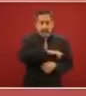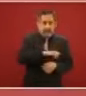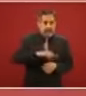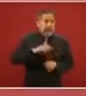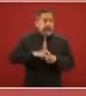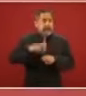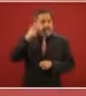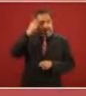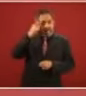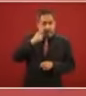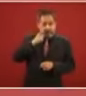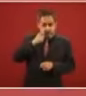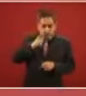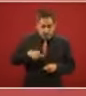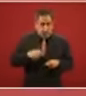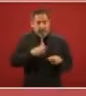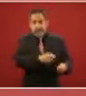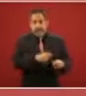Guerrero,